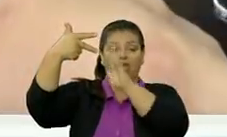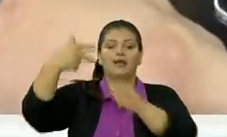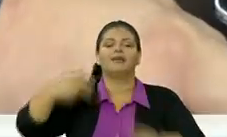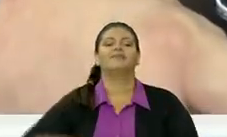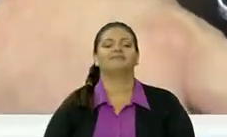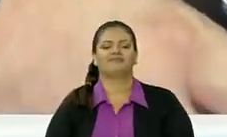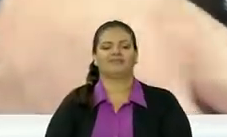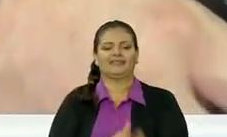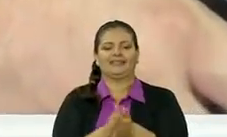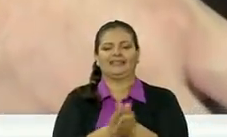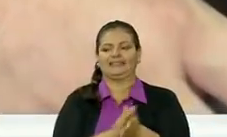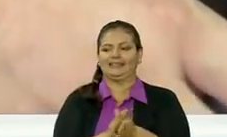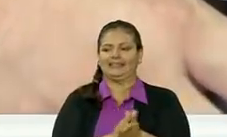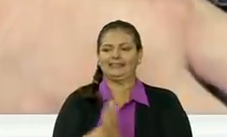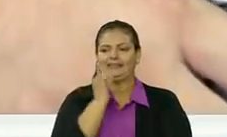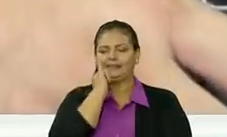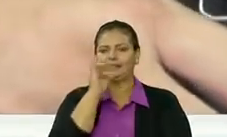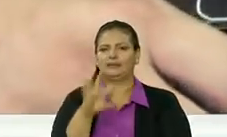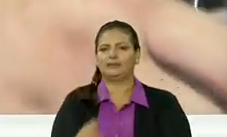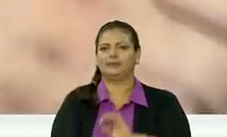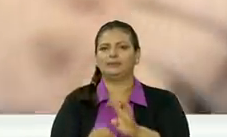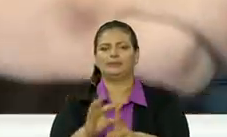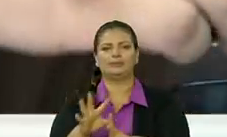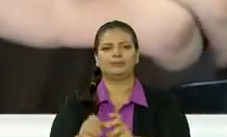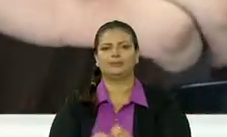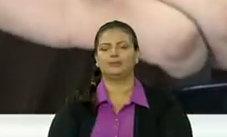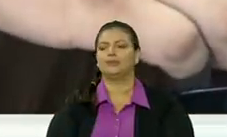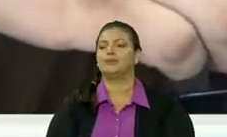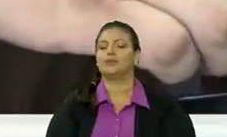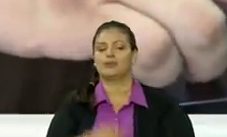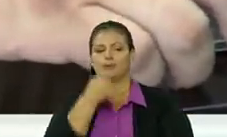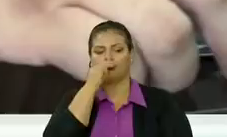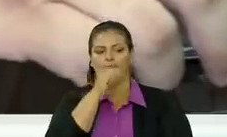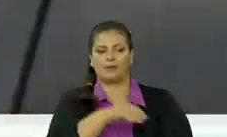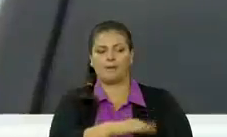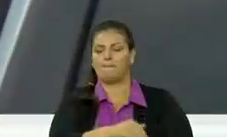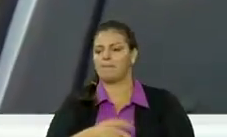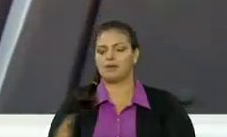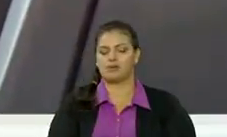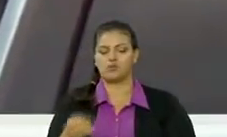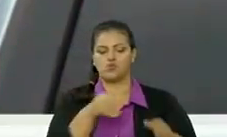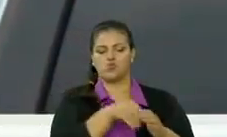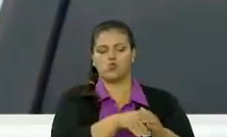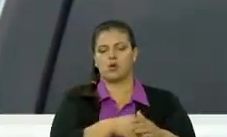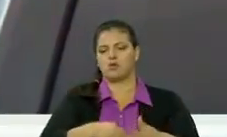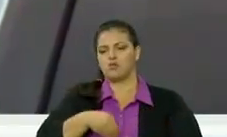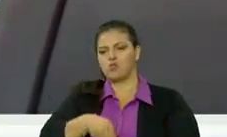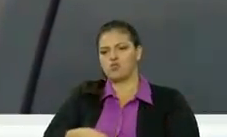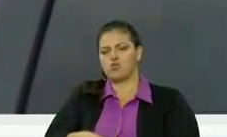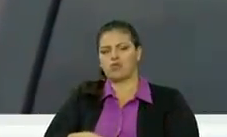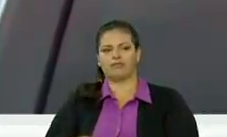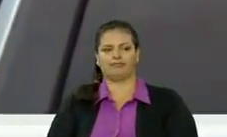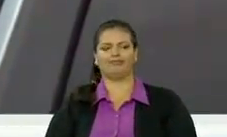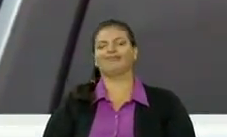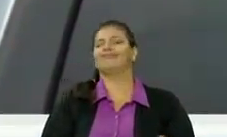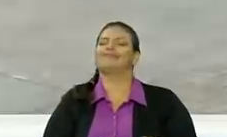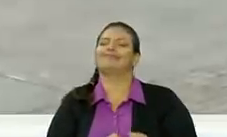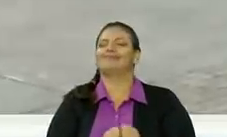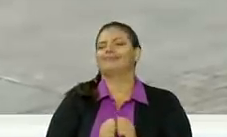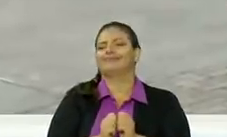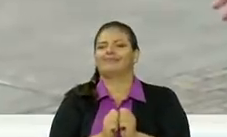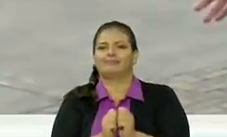tendrían relación con el robo de celulares ocurrido en septiembre del año anterior, donde todos los detenidos fueron menores de